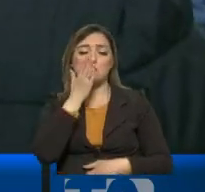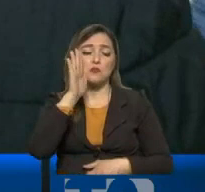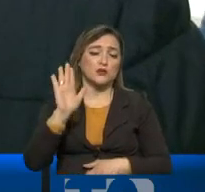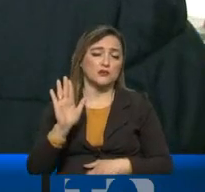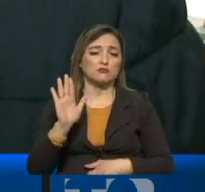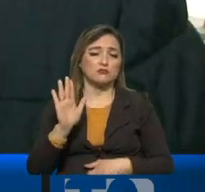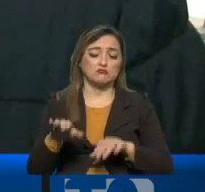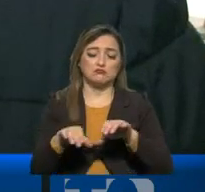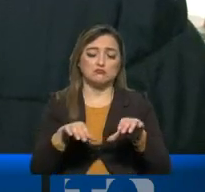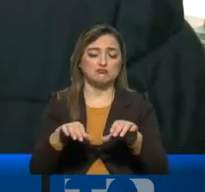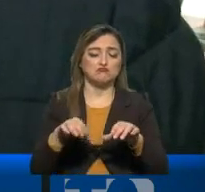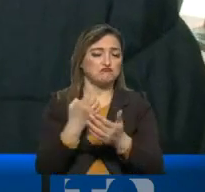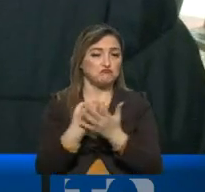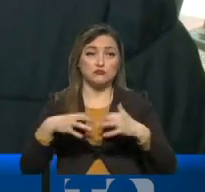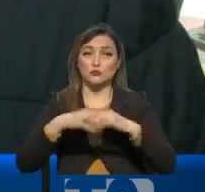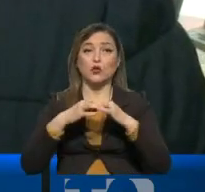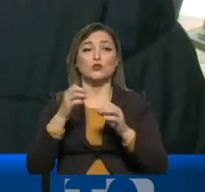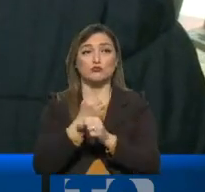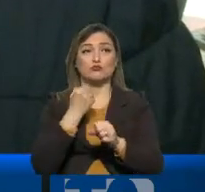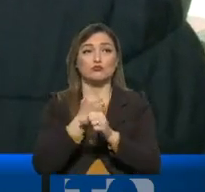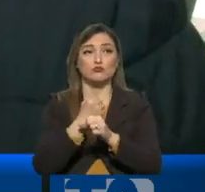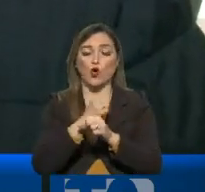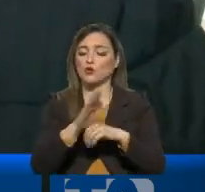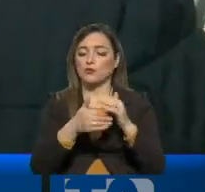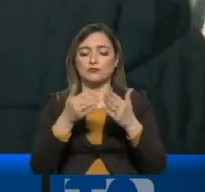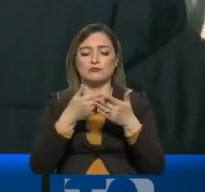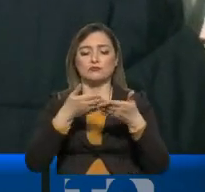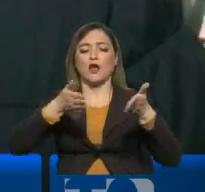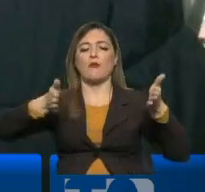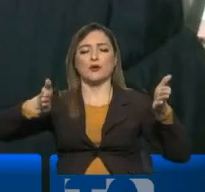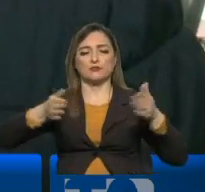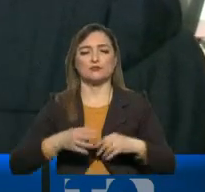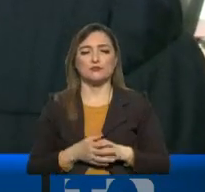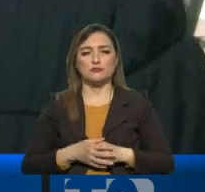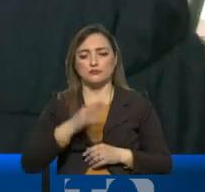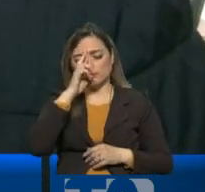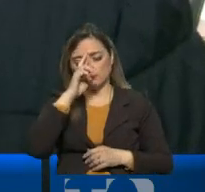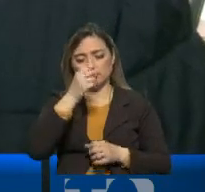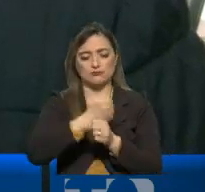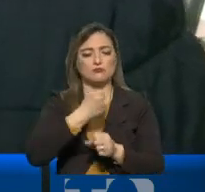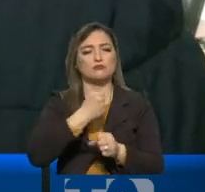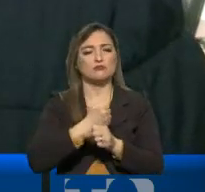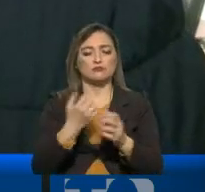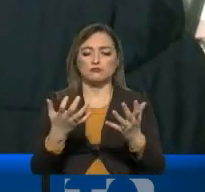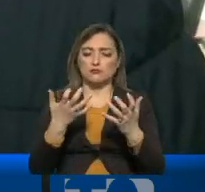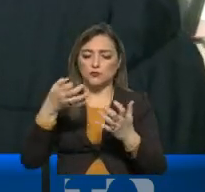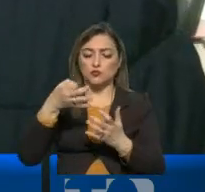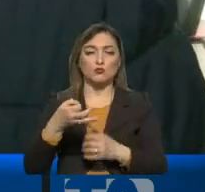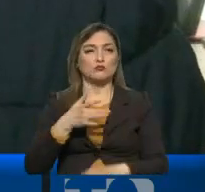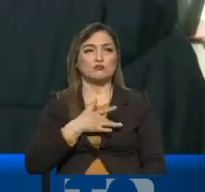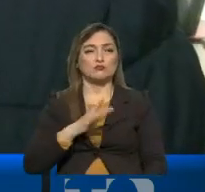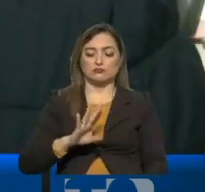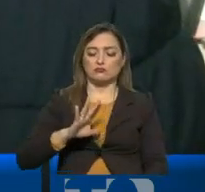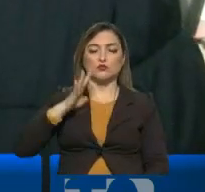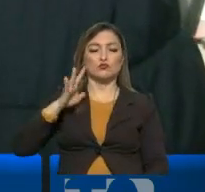nuestra actividad. Un trabajo digno, y queremos que esto se cumpla. Y con mucho orgullo me